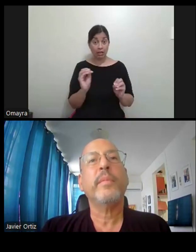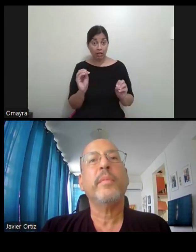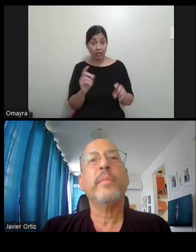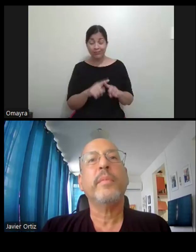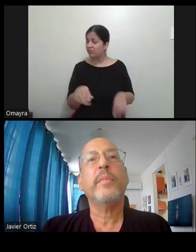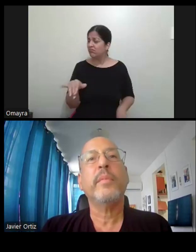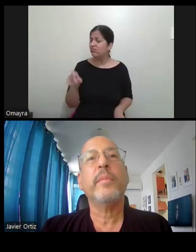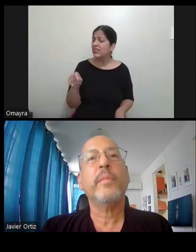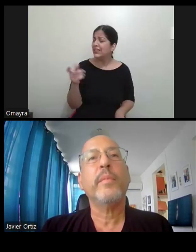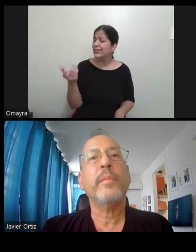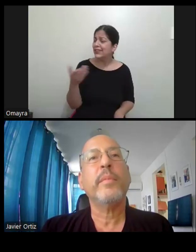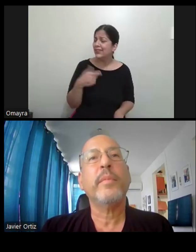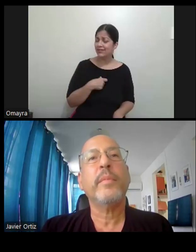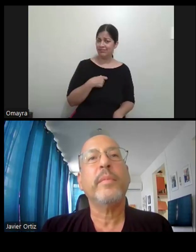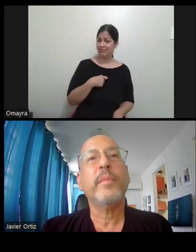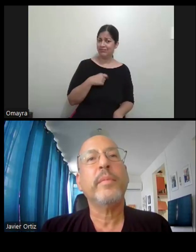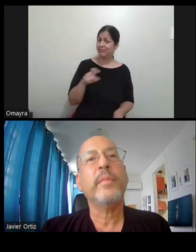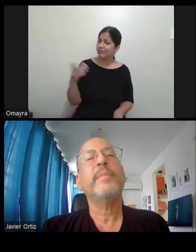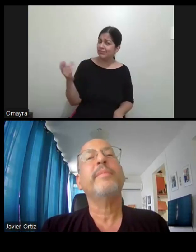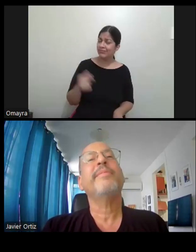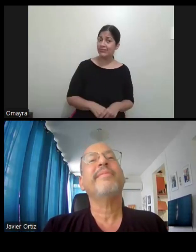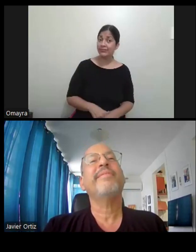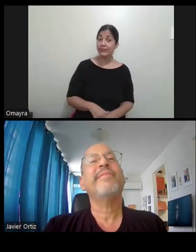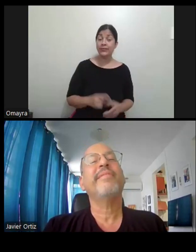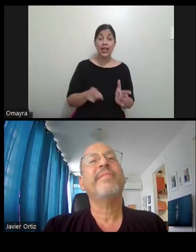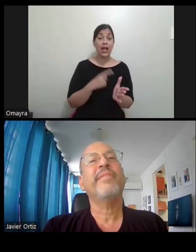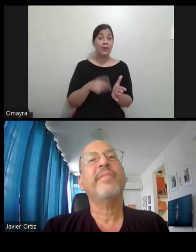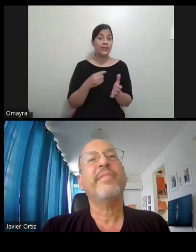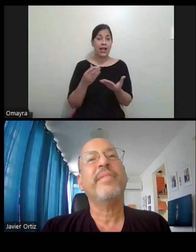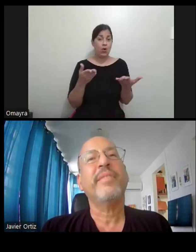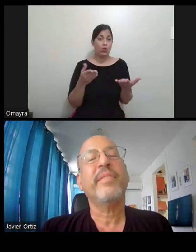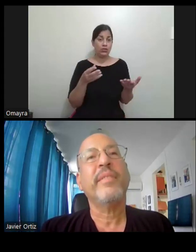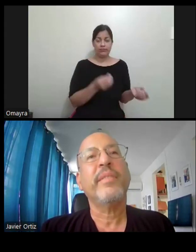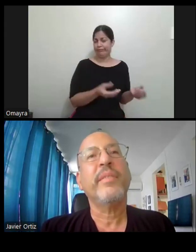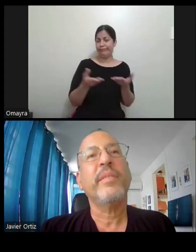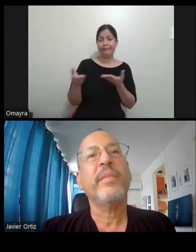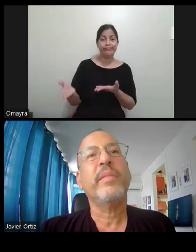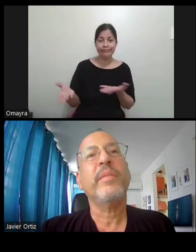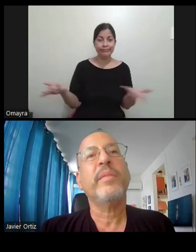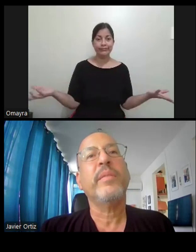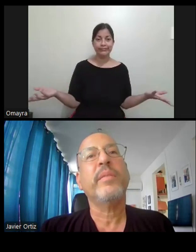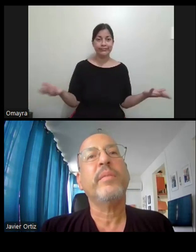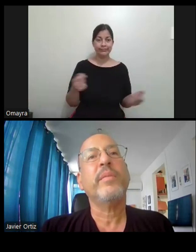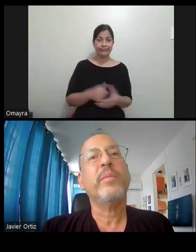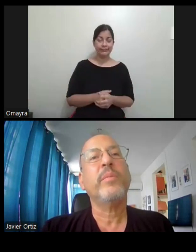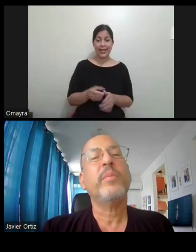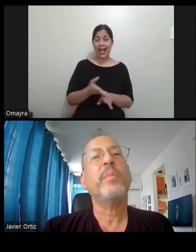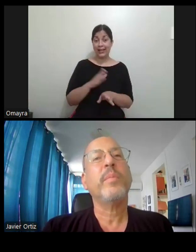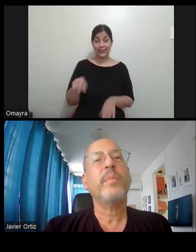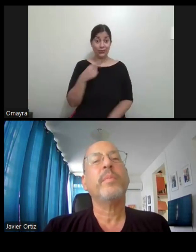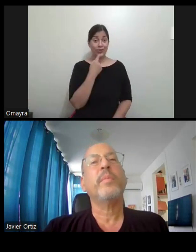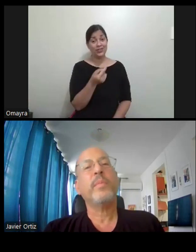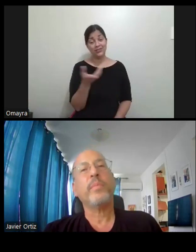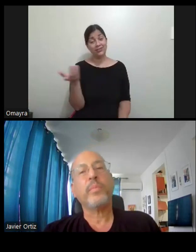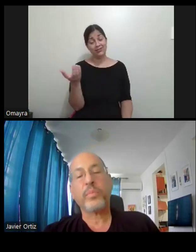nena, ¿qué es lo que tú necesitas? A veces te daba las cosas hasta sin siquiera, ¿verdad? Antes de tú decir que necesitabas